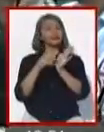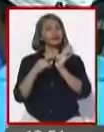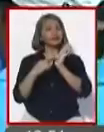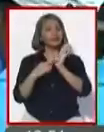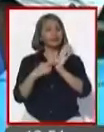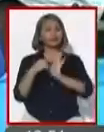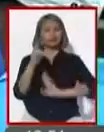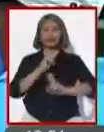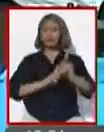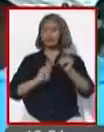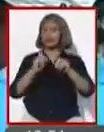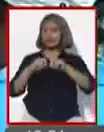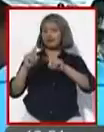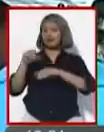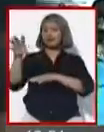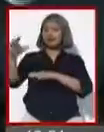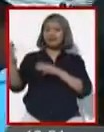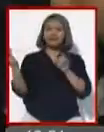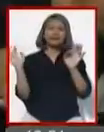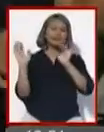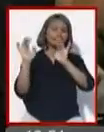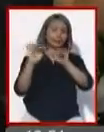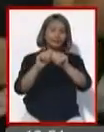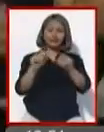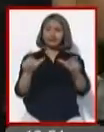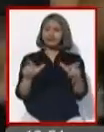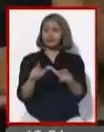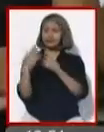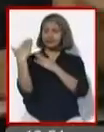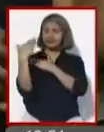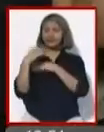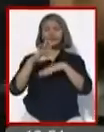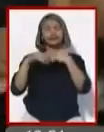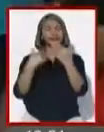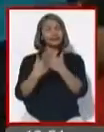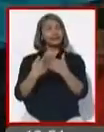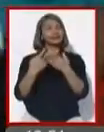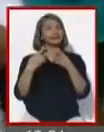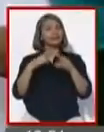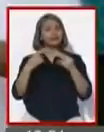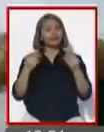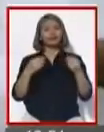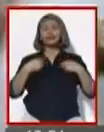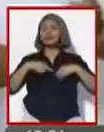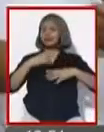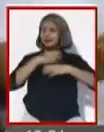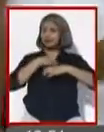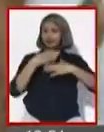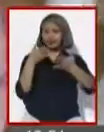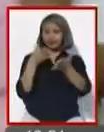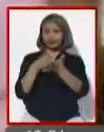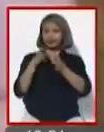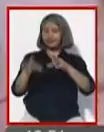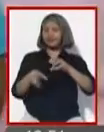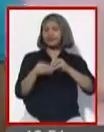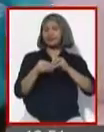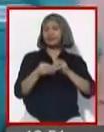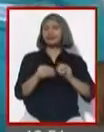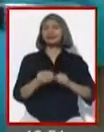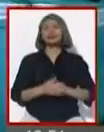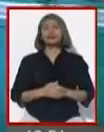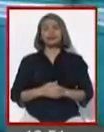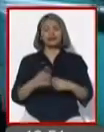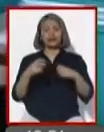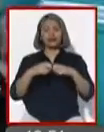representantes de juntas vecinales de diferentes barrios de Santa Cruz. Todos en conjunto resolvieron movilizarse en contra del incremento de la